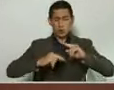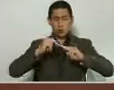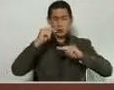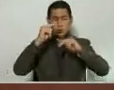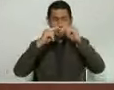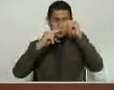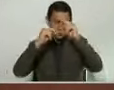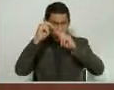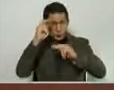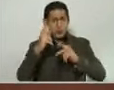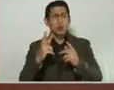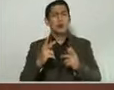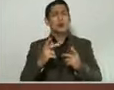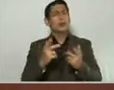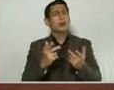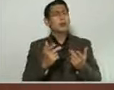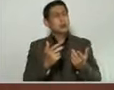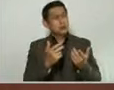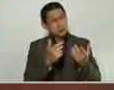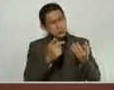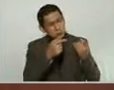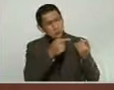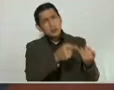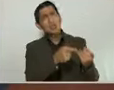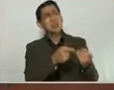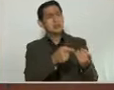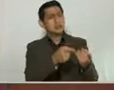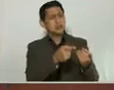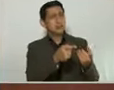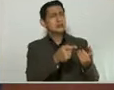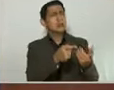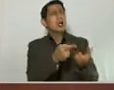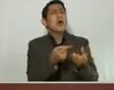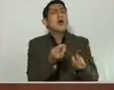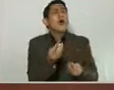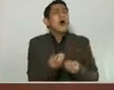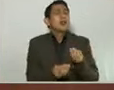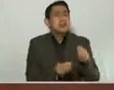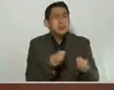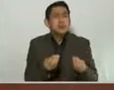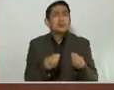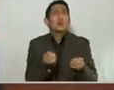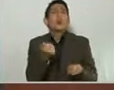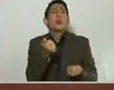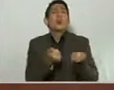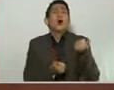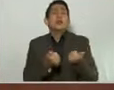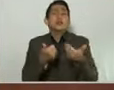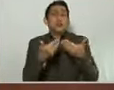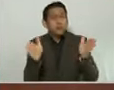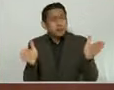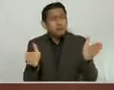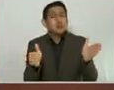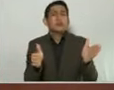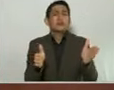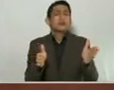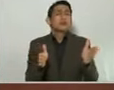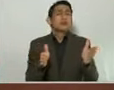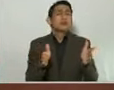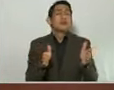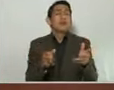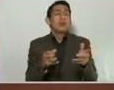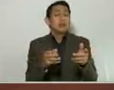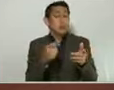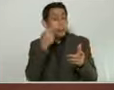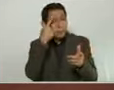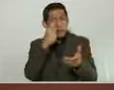notables durante su administración. ¿Cuántas se están realizando? ¿Cuántas se han ejecutado, se han materializado para beneficio de